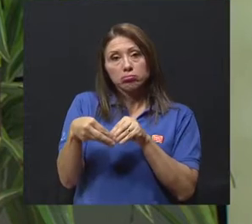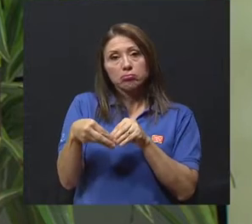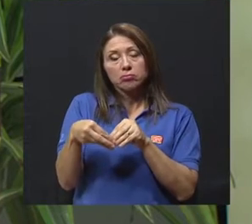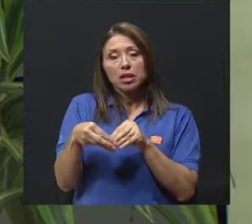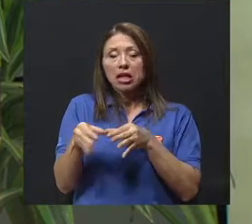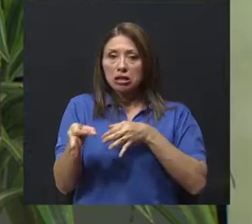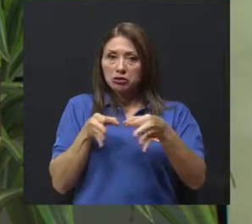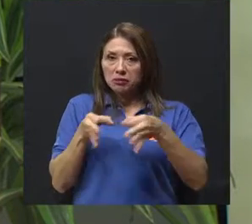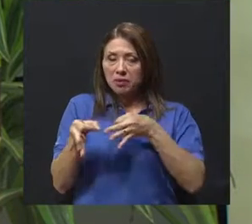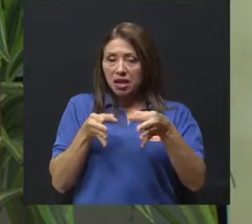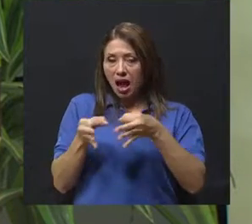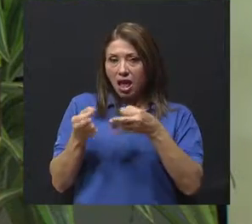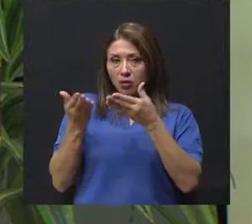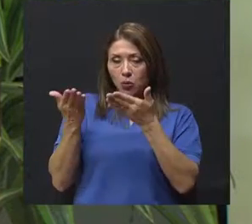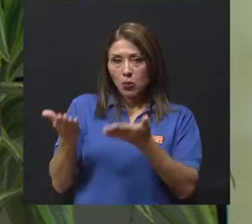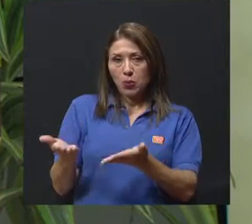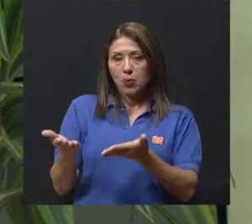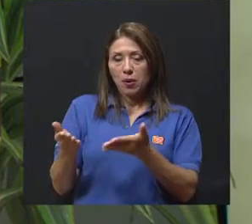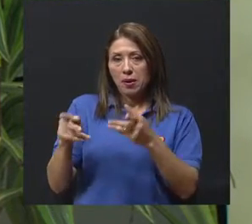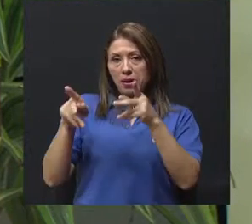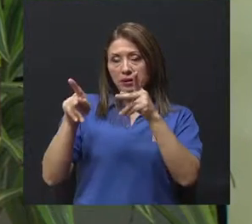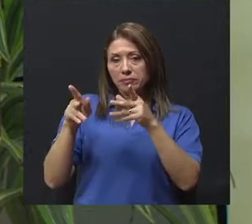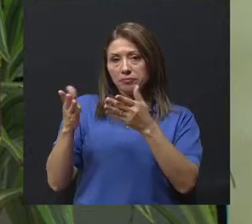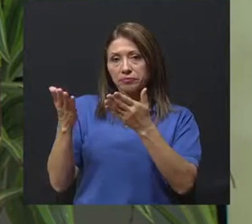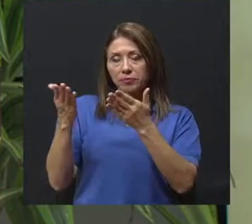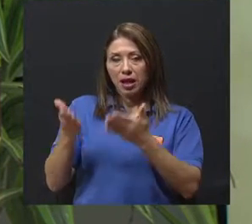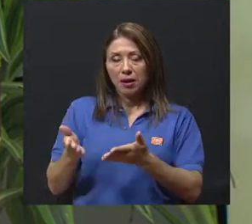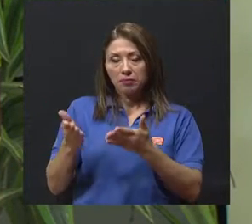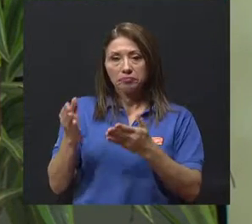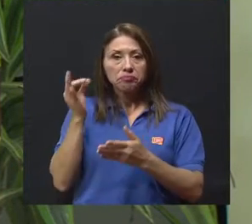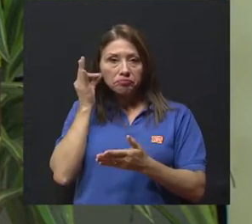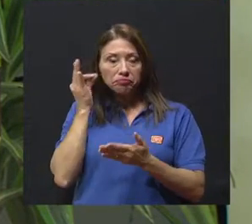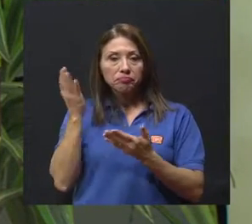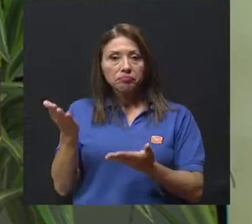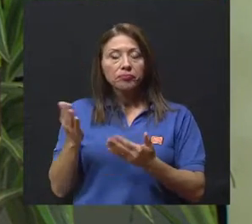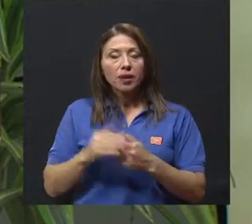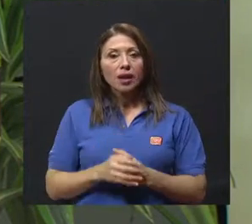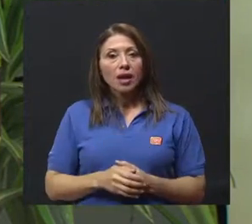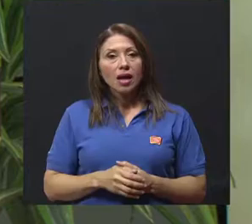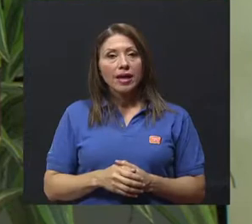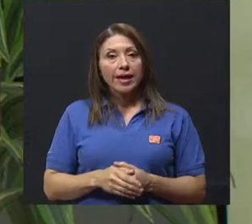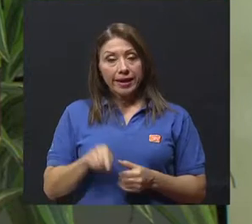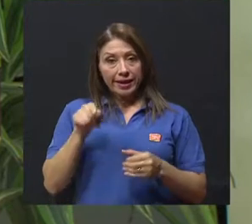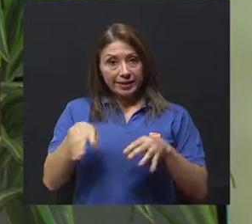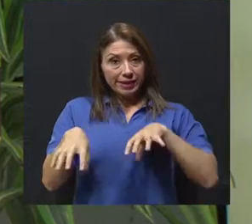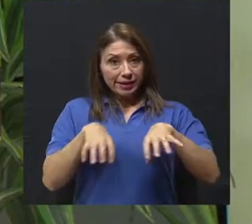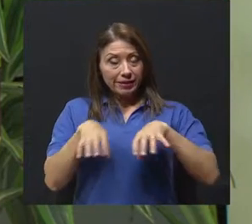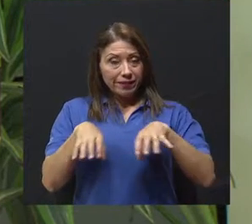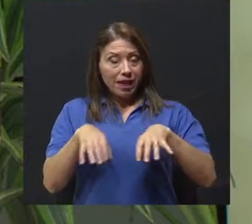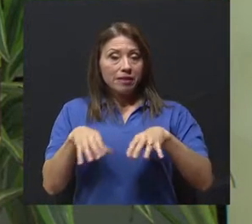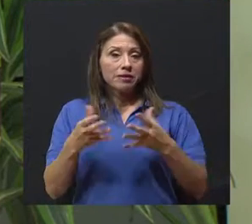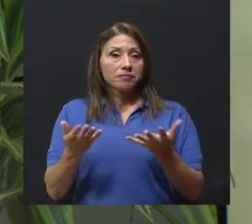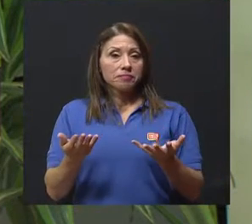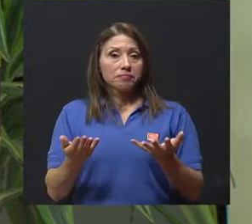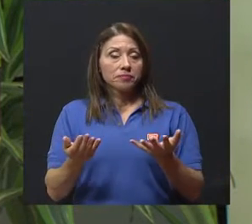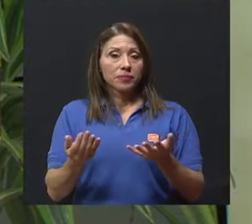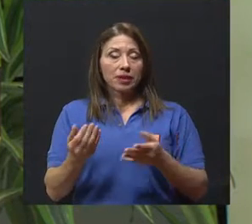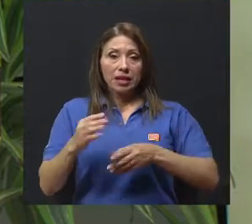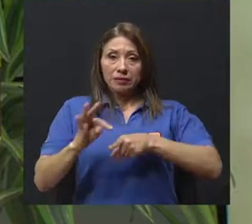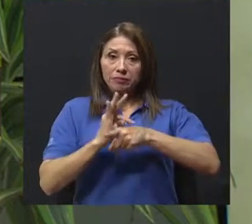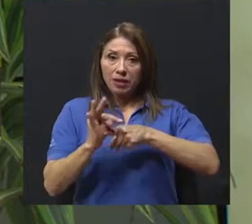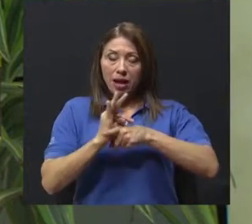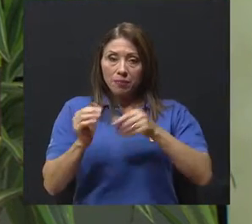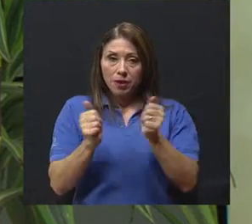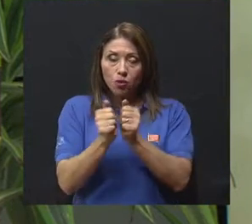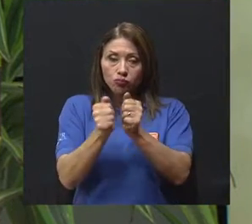la que nos estaba explicando hoy pues nuestra nuestra invitada esta actividad de la que hablamos